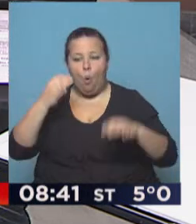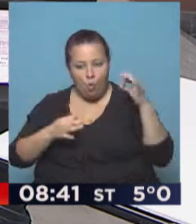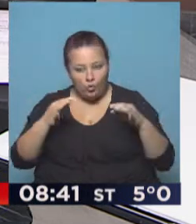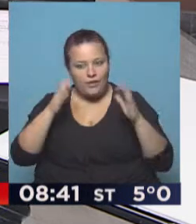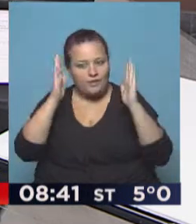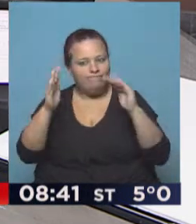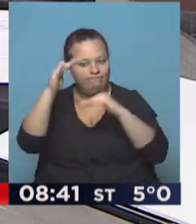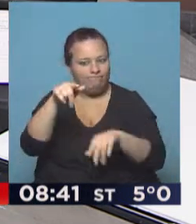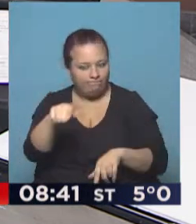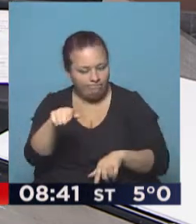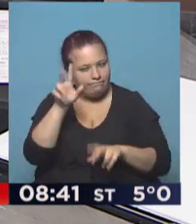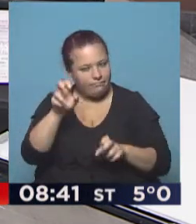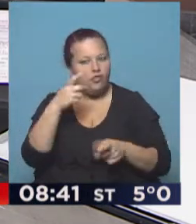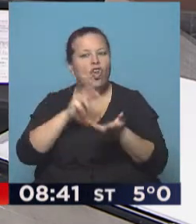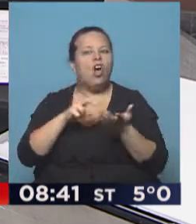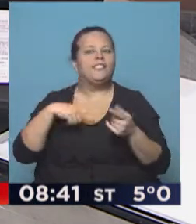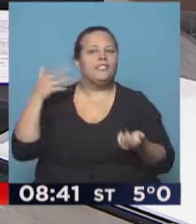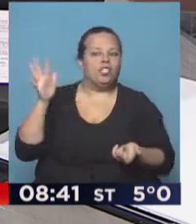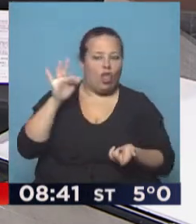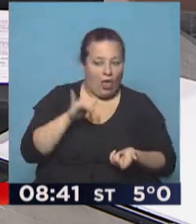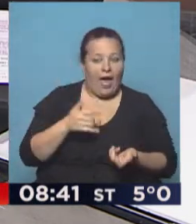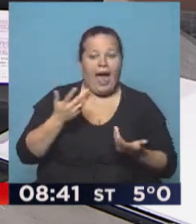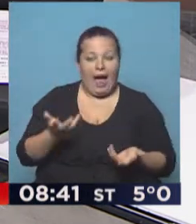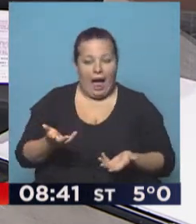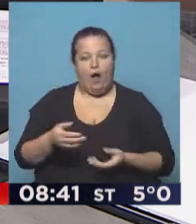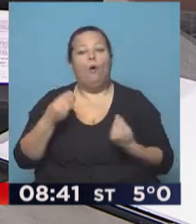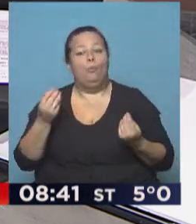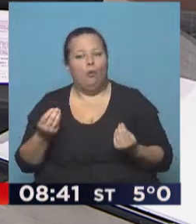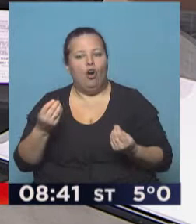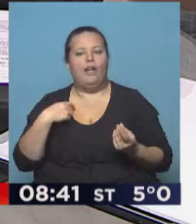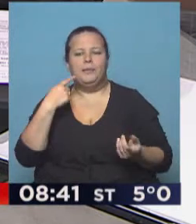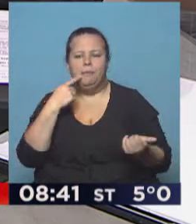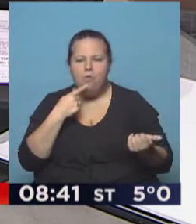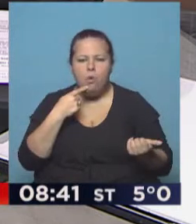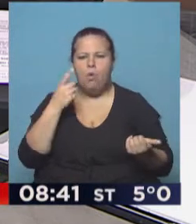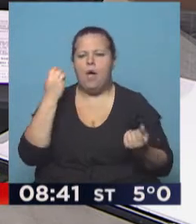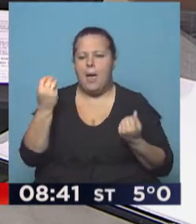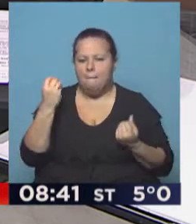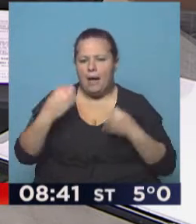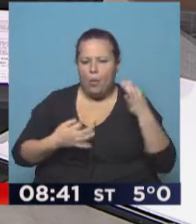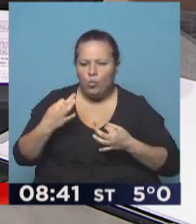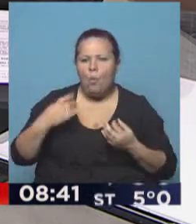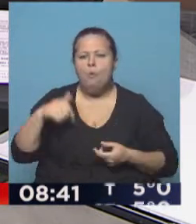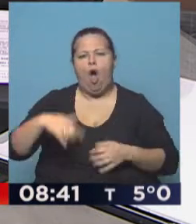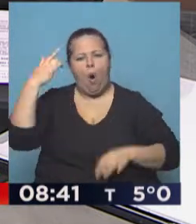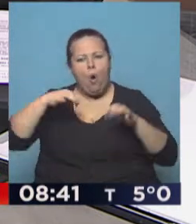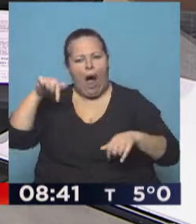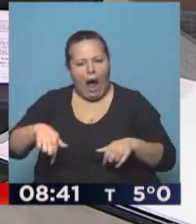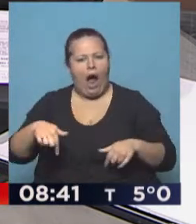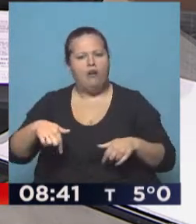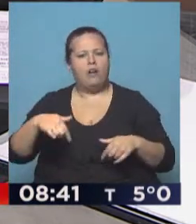el foco, evidentemente, de las noticias de todos los días. Claro, ¿y por qué? Porque uno se hace muchas preguntas. ¿Qué pasa hoy en la justicia? ¿Por qué la justicia hoy